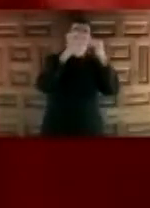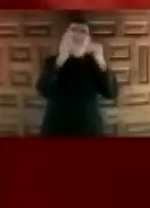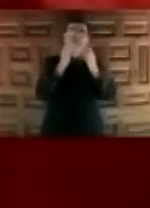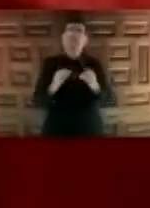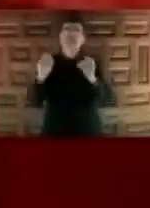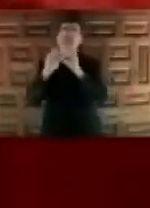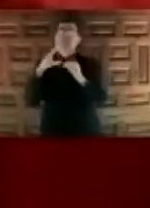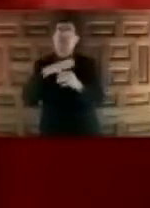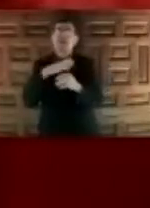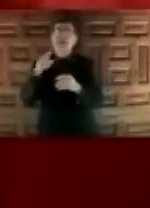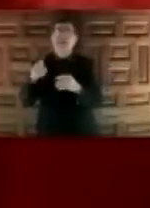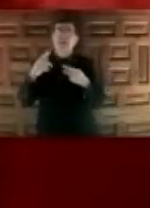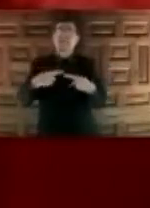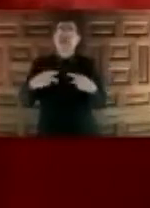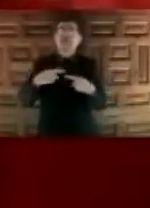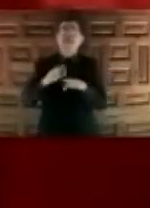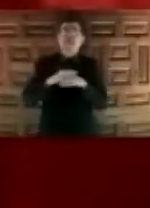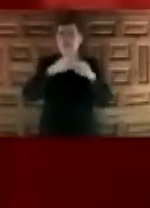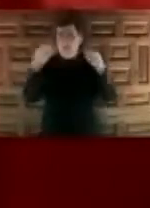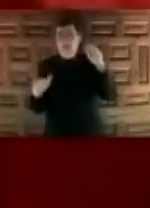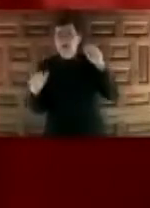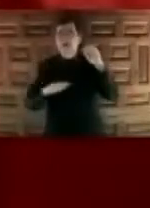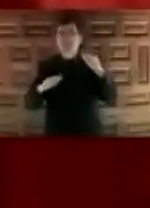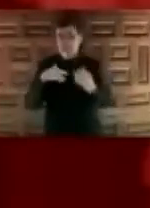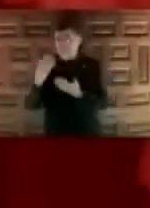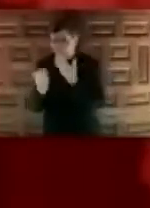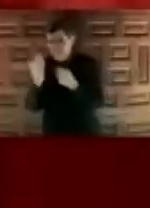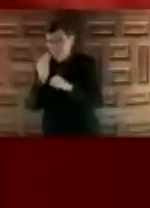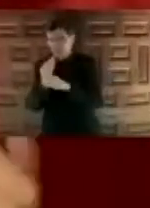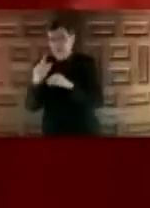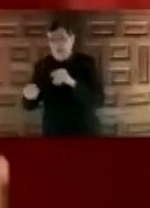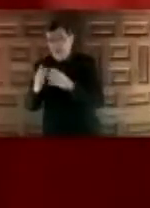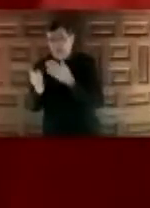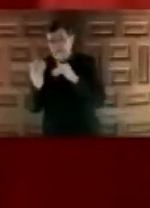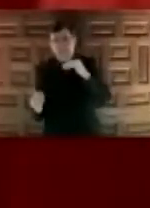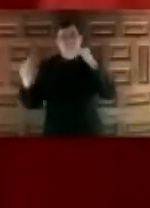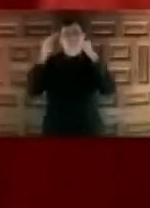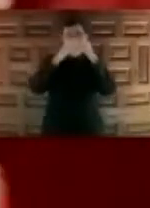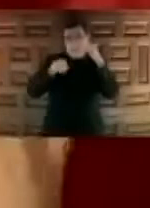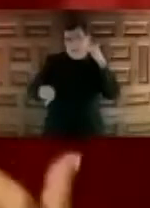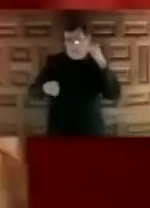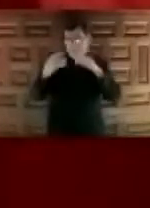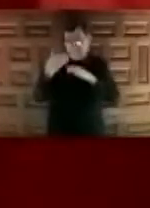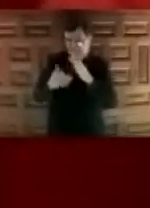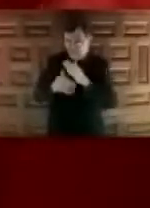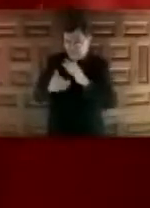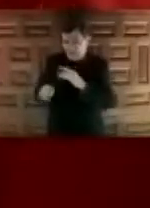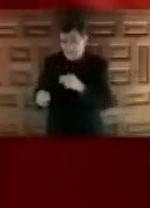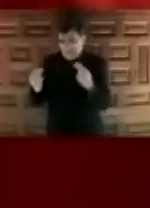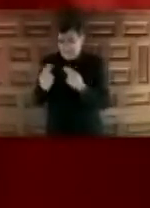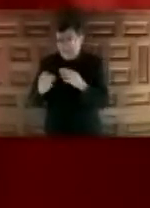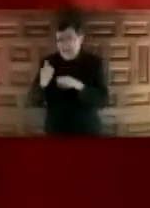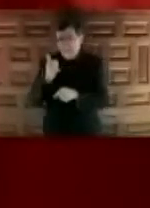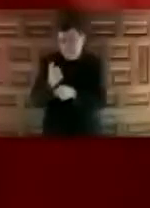es importante ver los antecedentes, porque cómo nos llegan los estudiantes a nivel superior depende de los antecedentes de la escuela a nivel